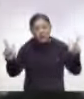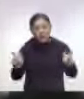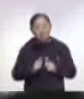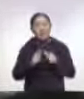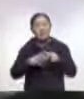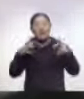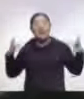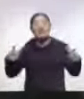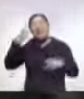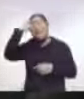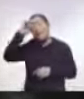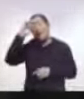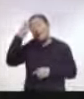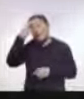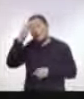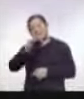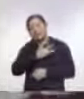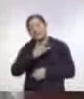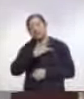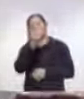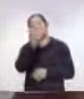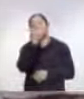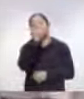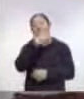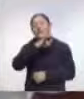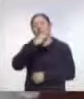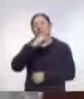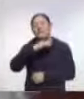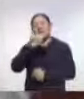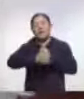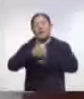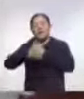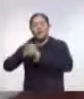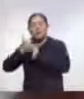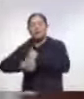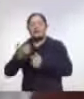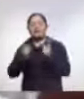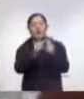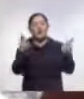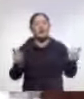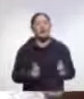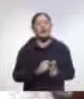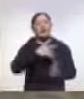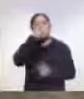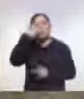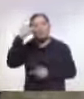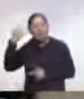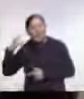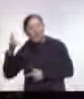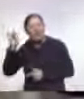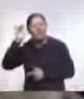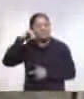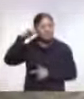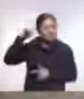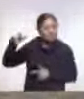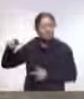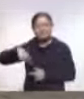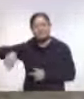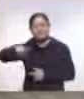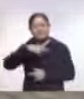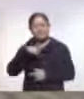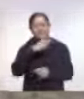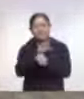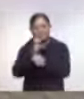Para conmemorar el 50 aniversario del concurso de camadas en el municipio de Contla de Juan Cuamazzi, el Comité Organizador convoca a los